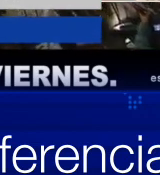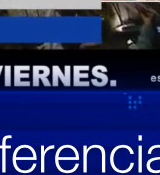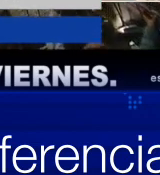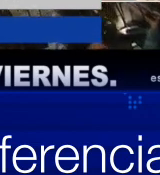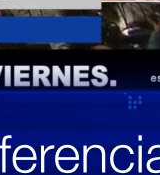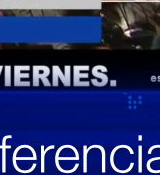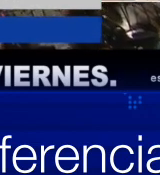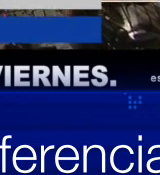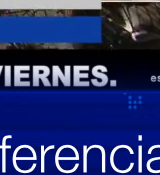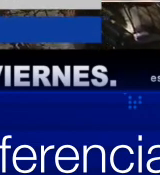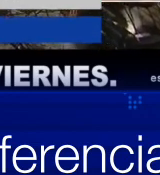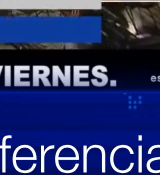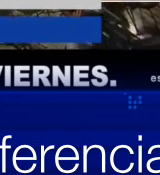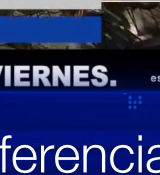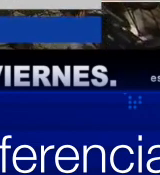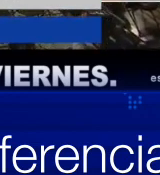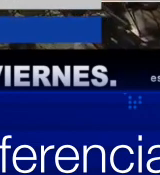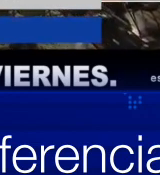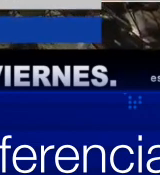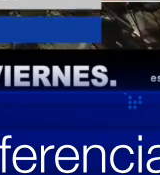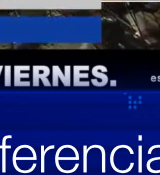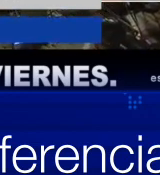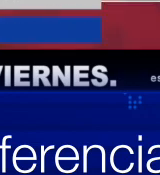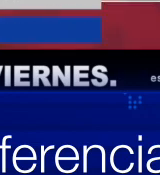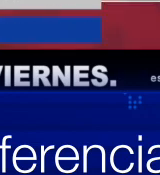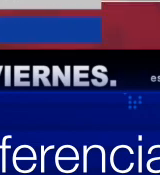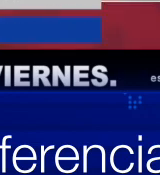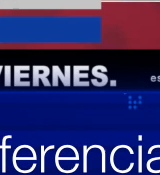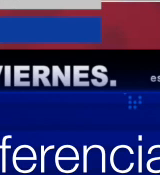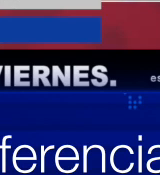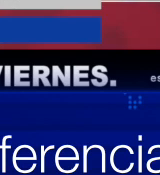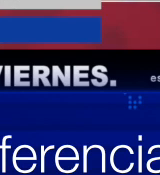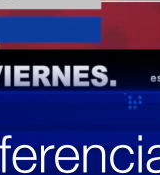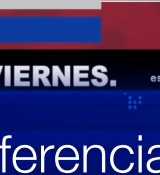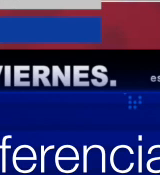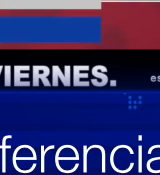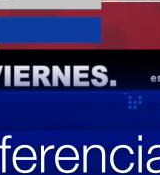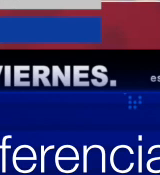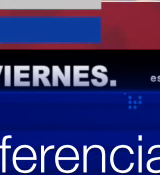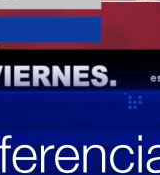Bueno, estamos bien y de buenas